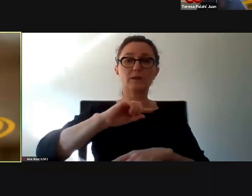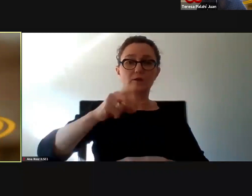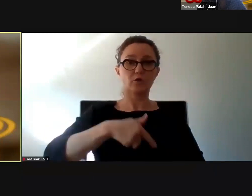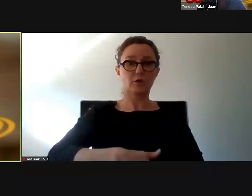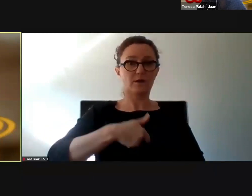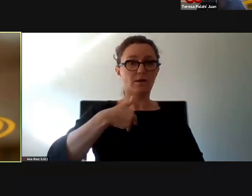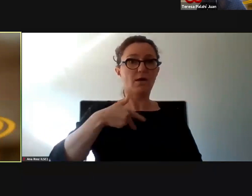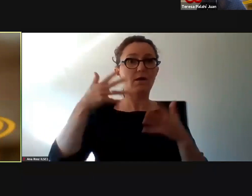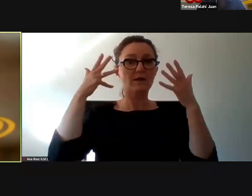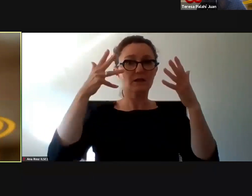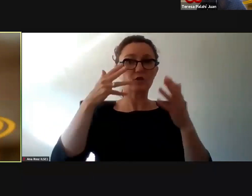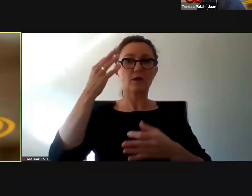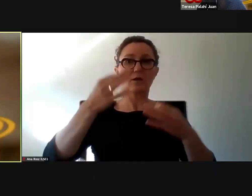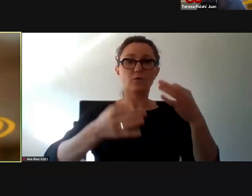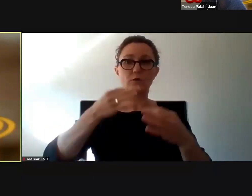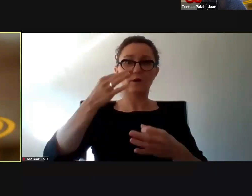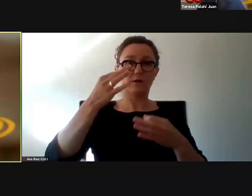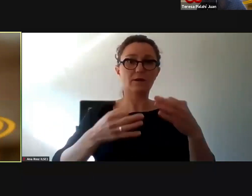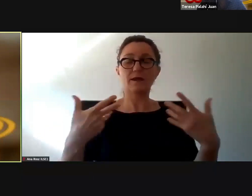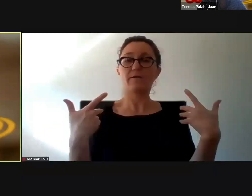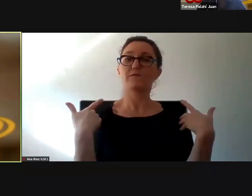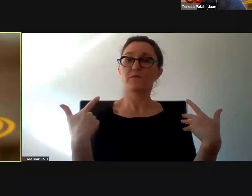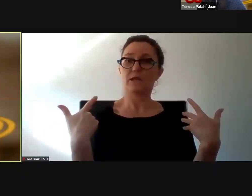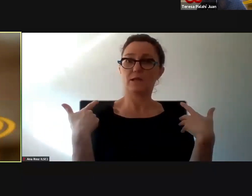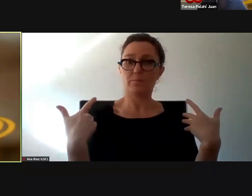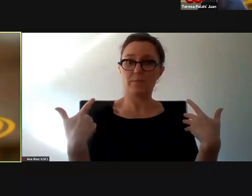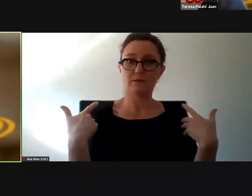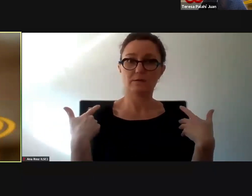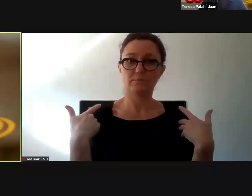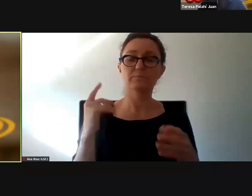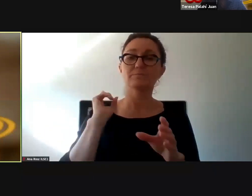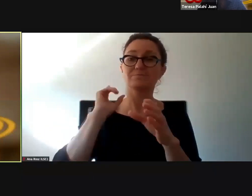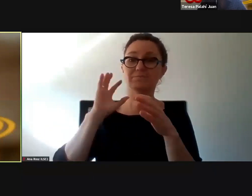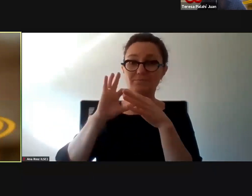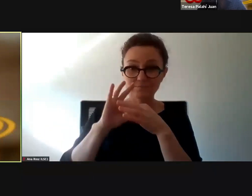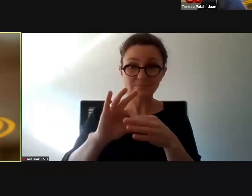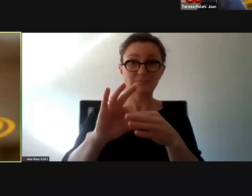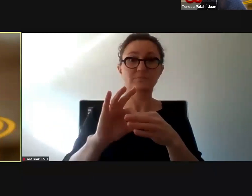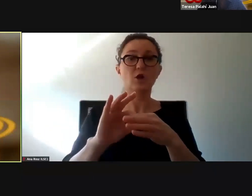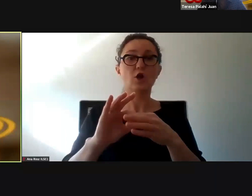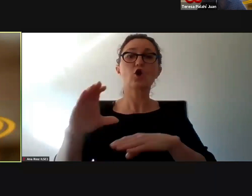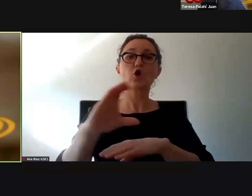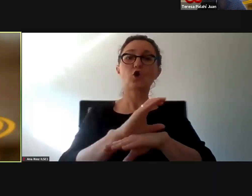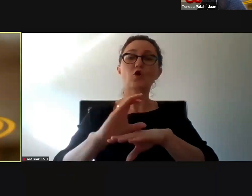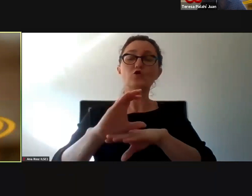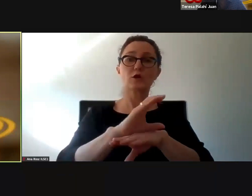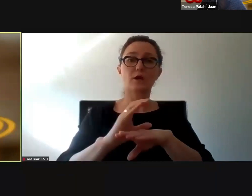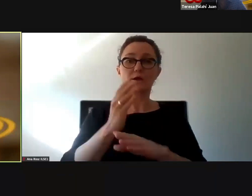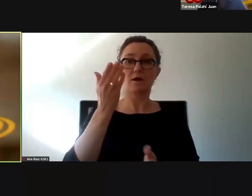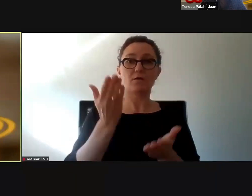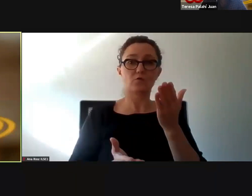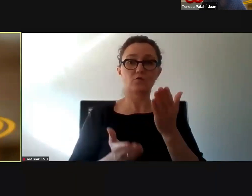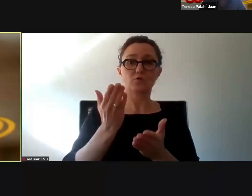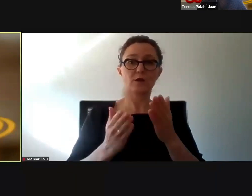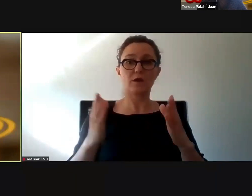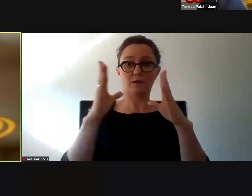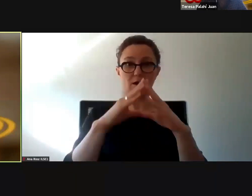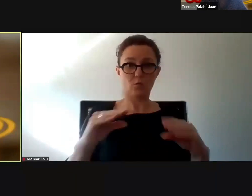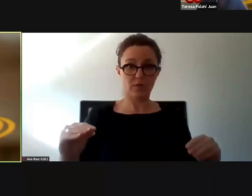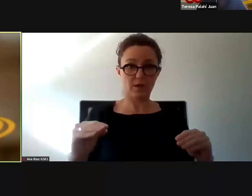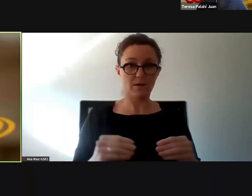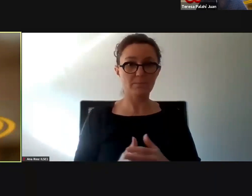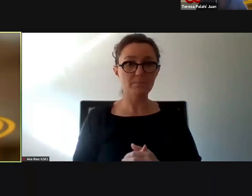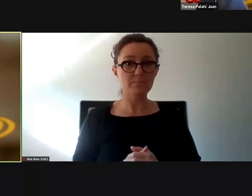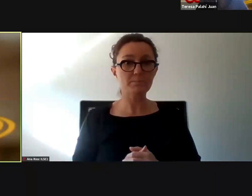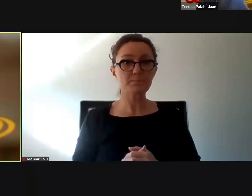Asesoría Jurídica de Víctimas, perteneciente a la Consejería de Justicia de Andalucía,